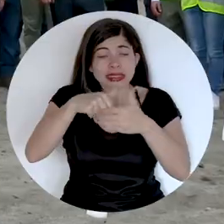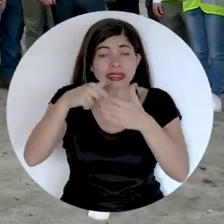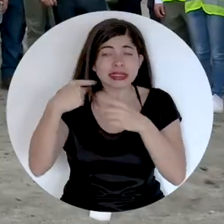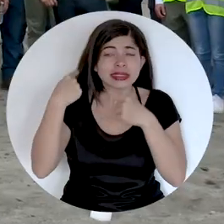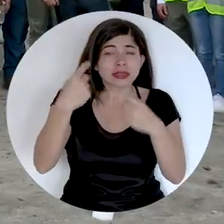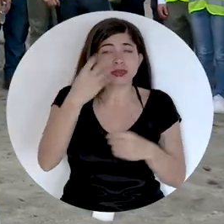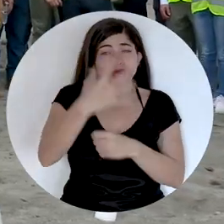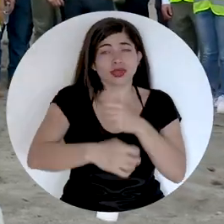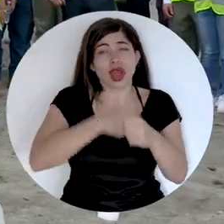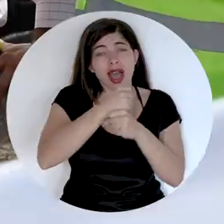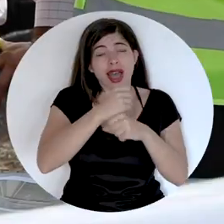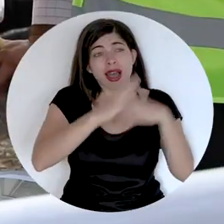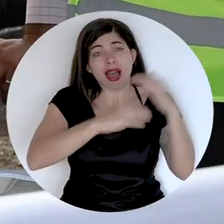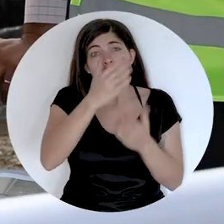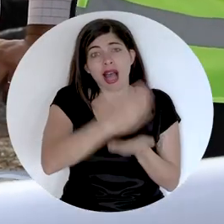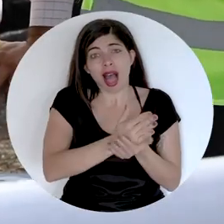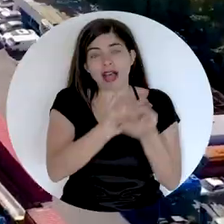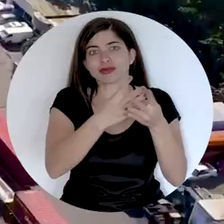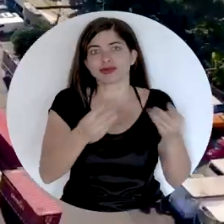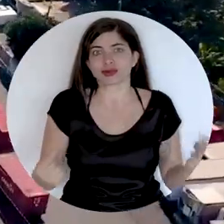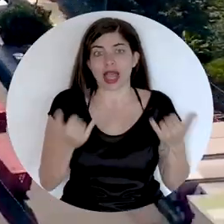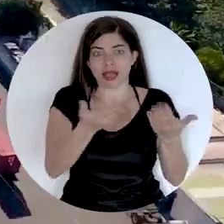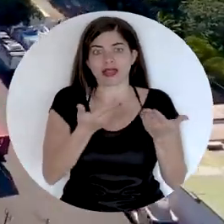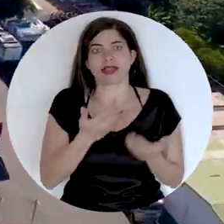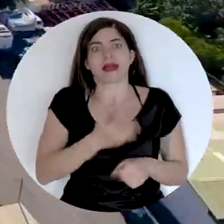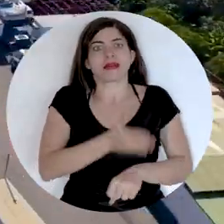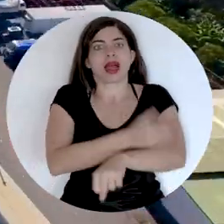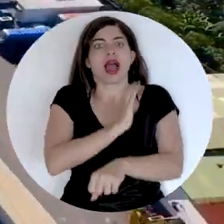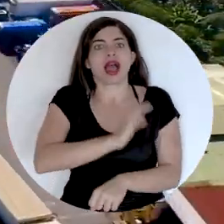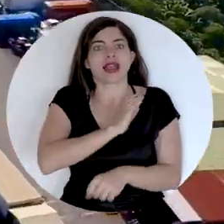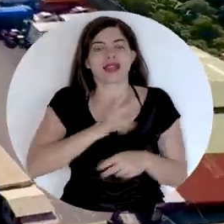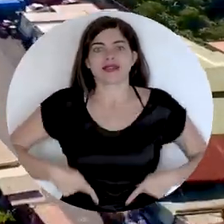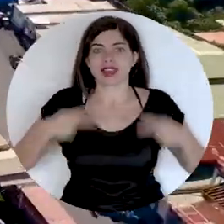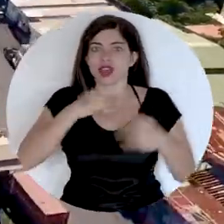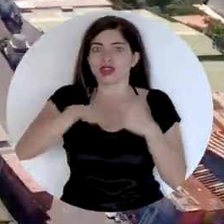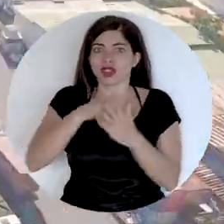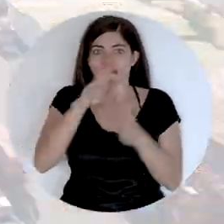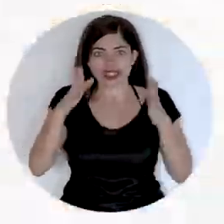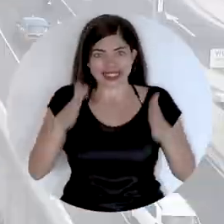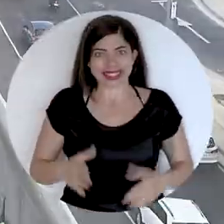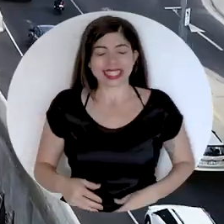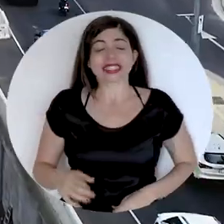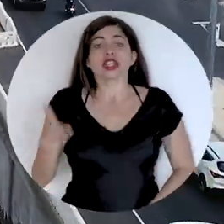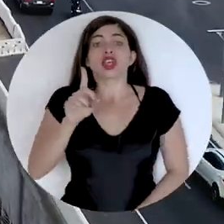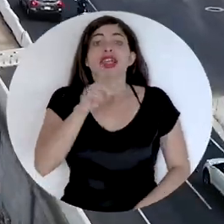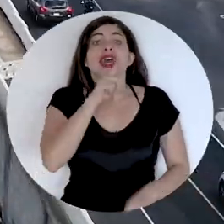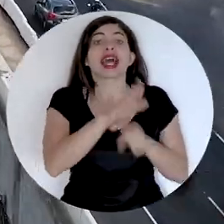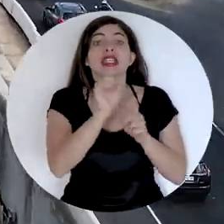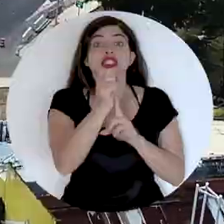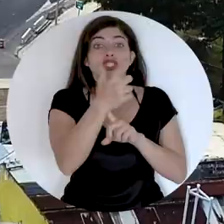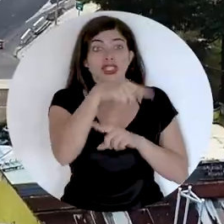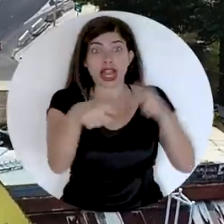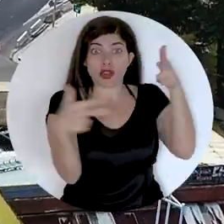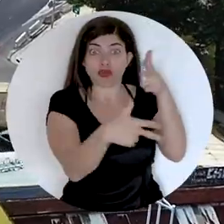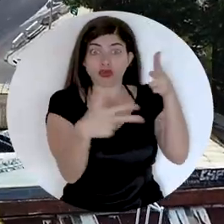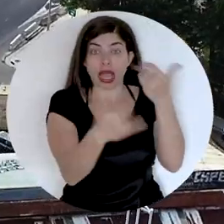nudos que durante años habían detenido importantes obras que mejoran la calidad de vida de las y los costarricenses. El paso a desnivel en garantías